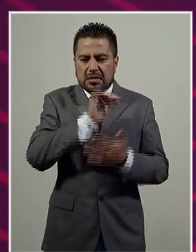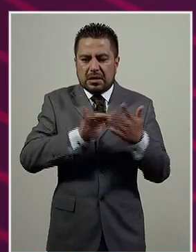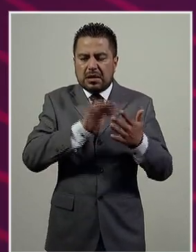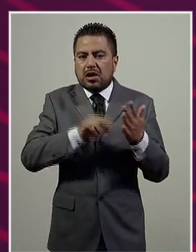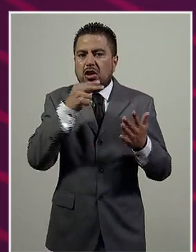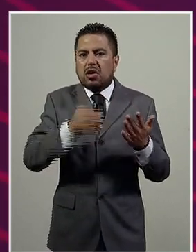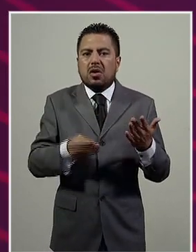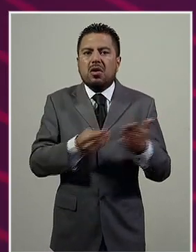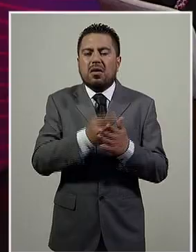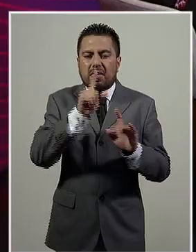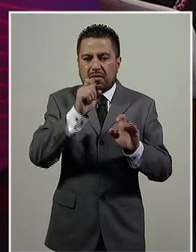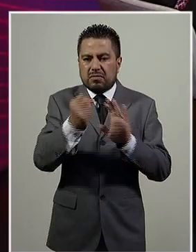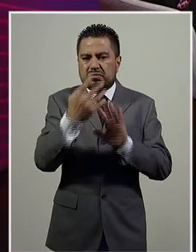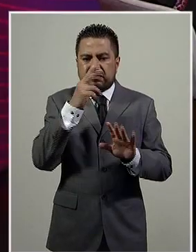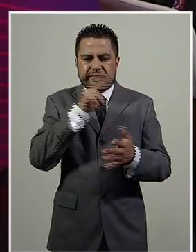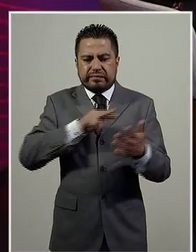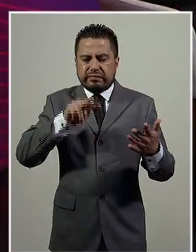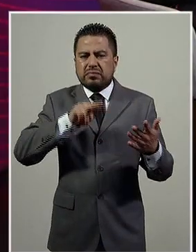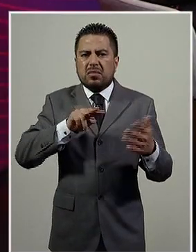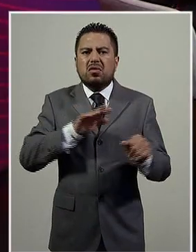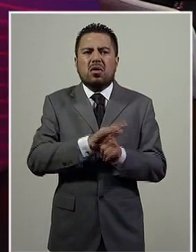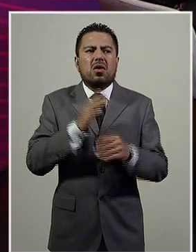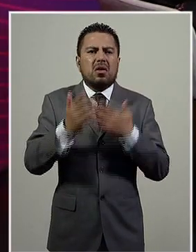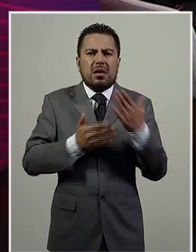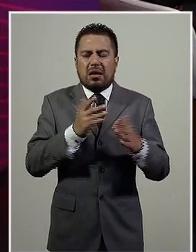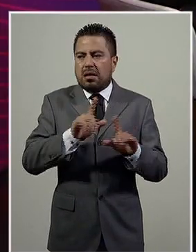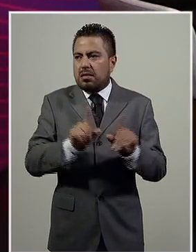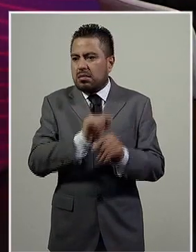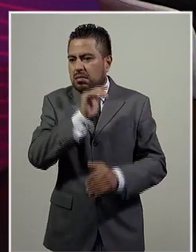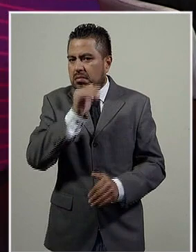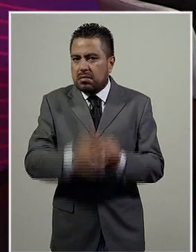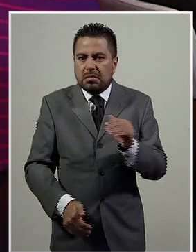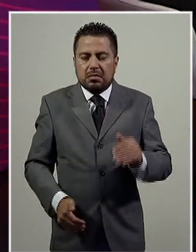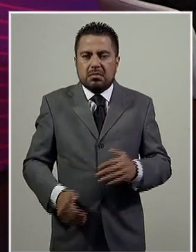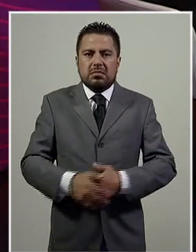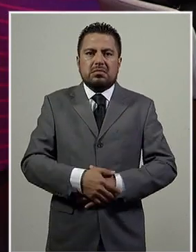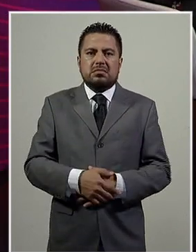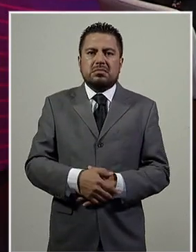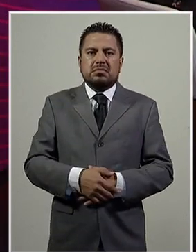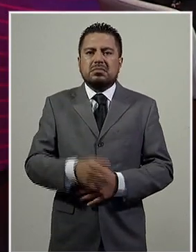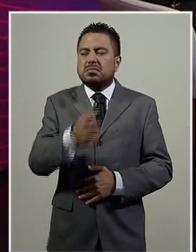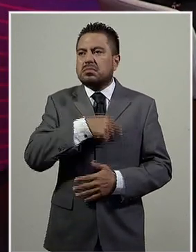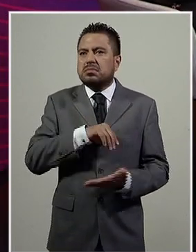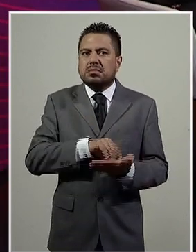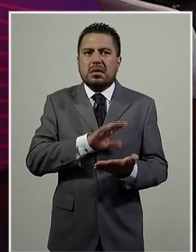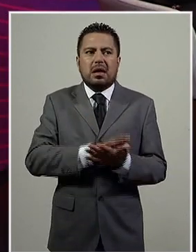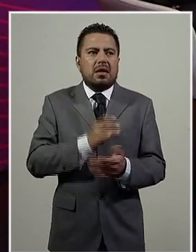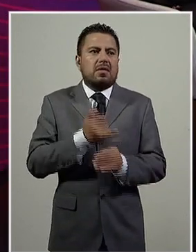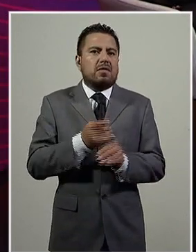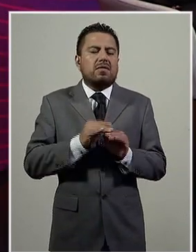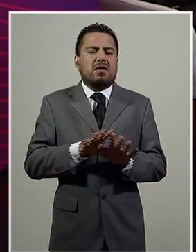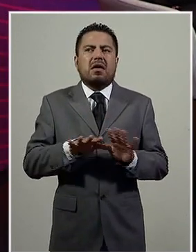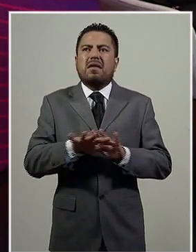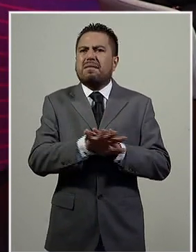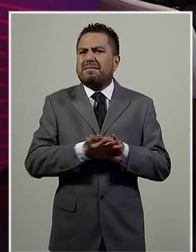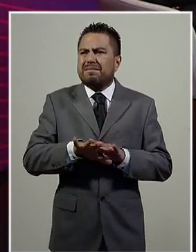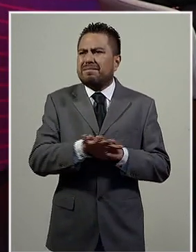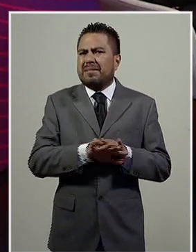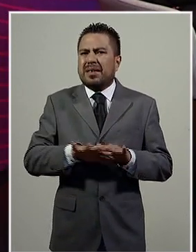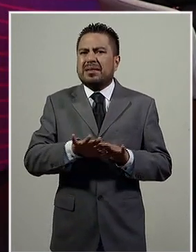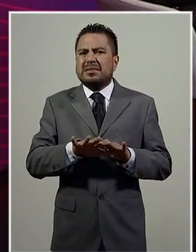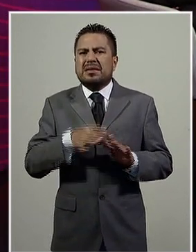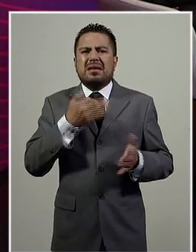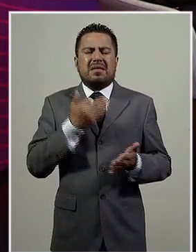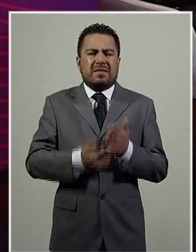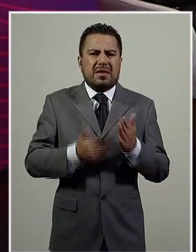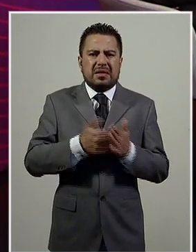nombre, ver la fotografía y a lo mejor ver dónde estudió y ya. Y es todo. ¿No? Y nos quedamos con información muy básica. Muy básica. Que